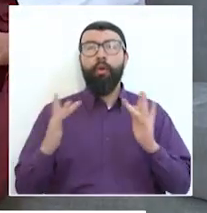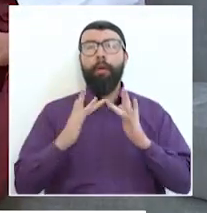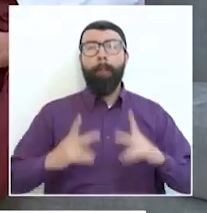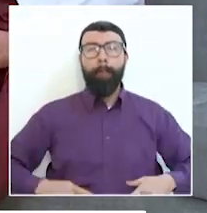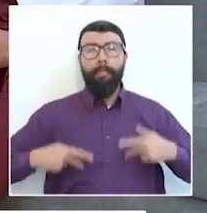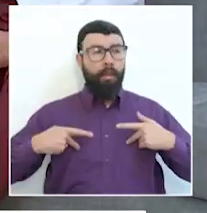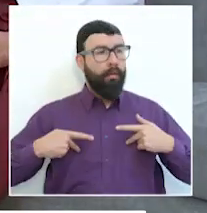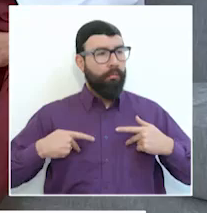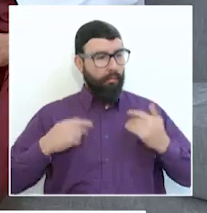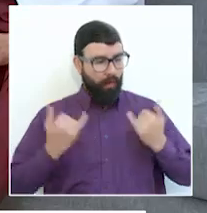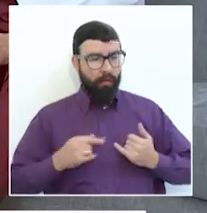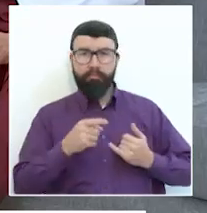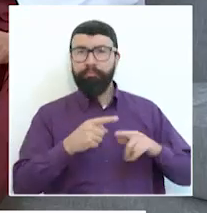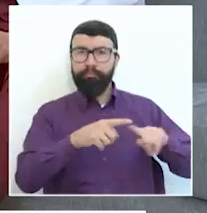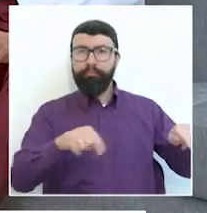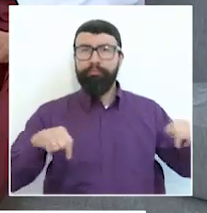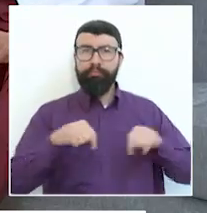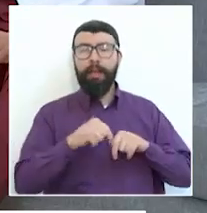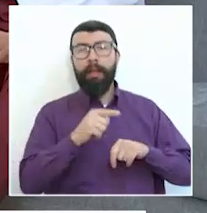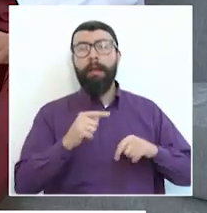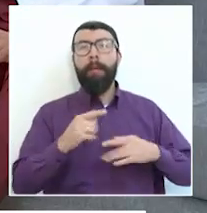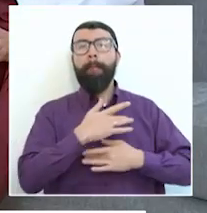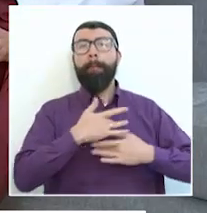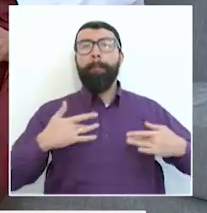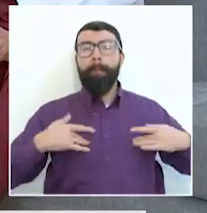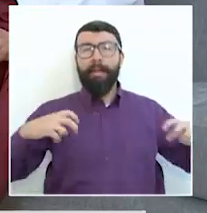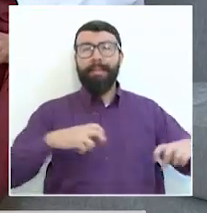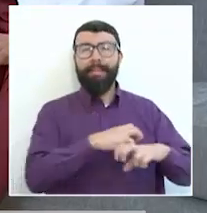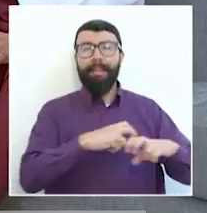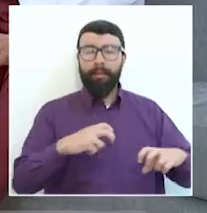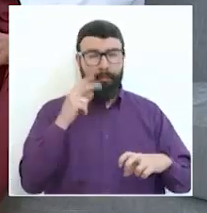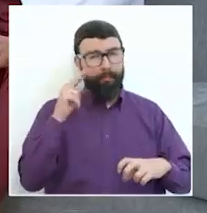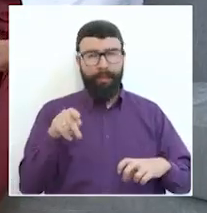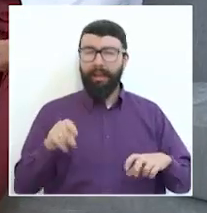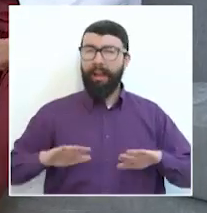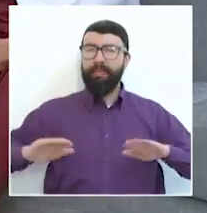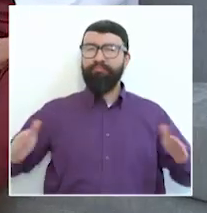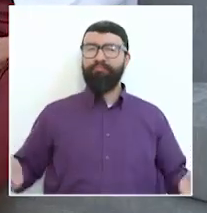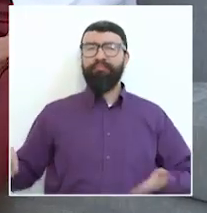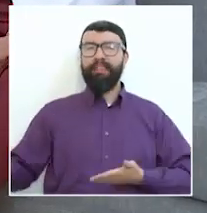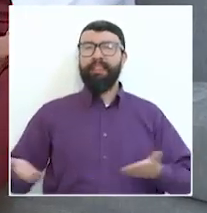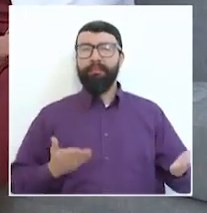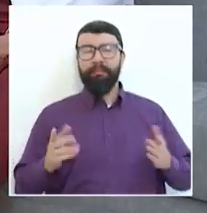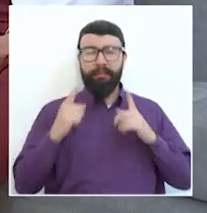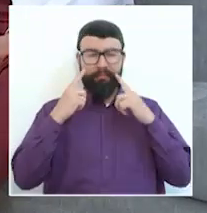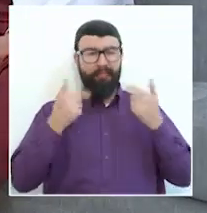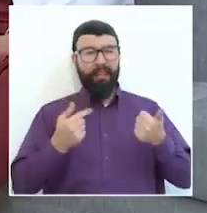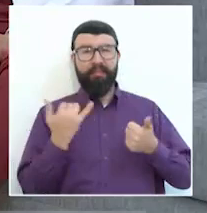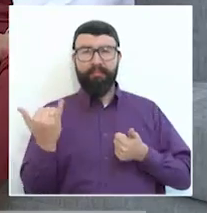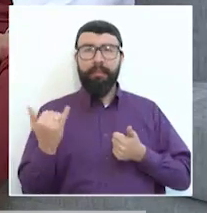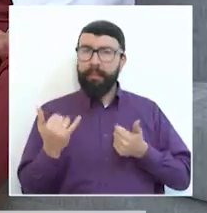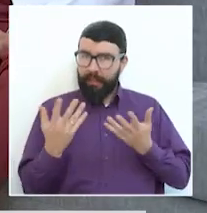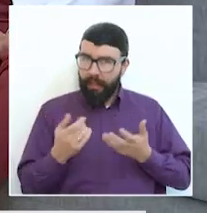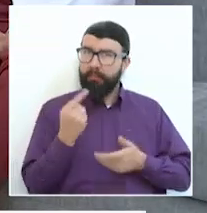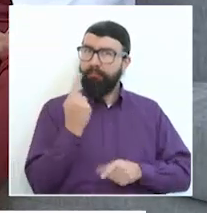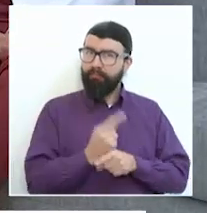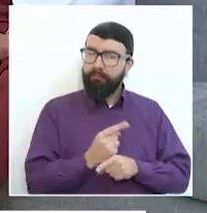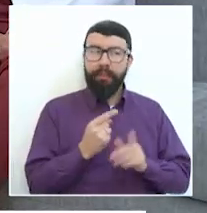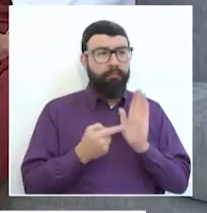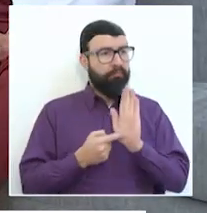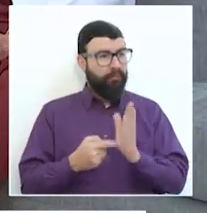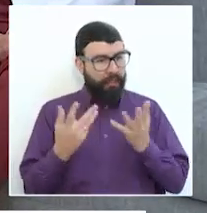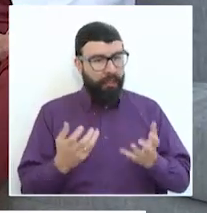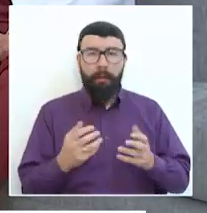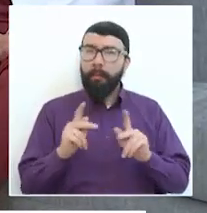en nuestro Parque de la Salud y ustedes ven una sala chévere y tal. Y a eso es lo que hemos querido llegar nosotros con nuestros Parques de la Salud. Que la gente